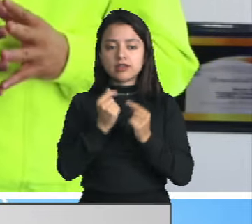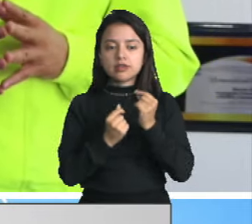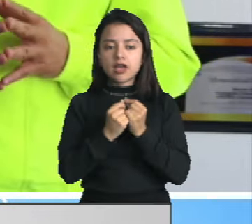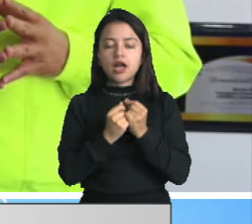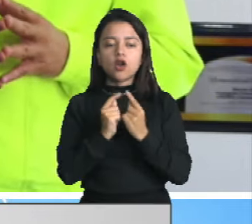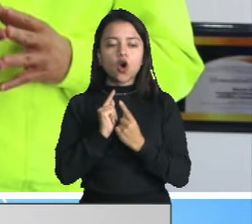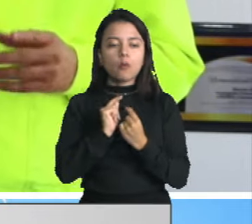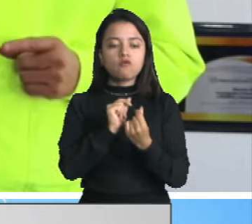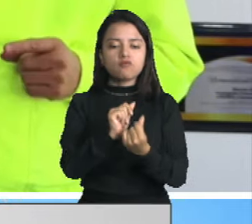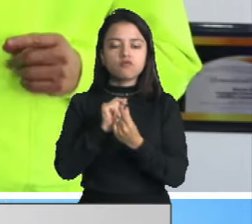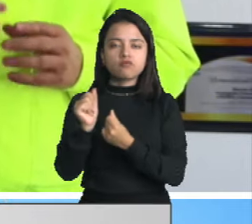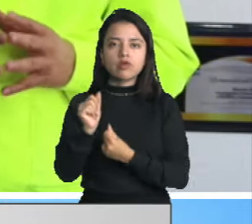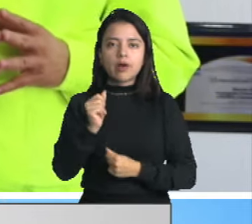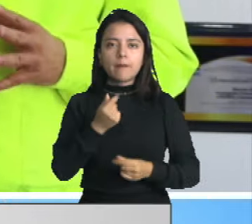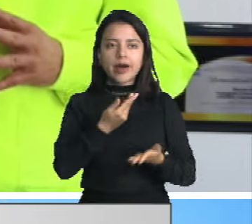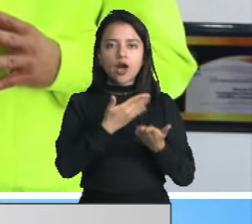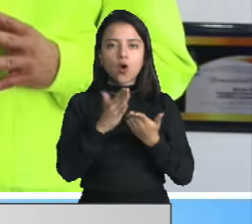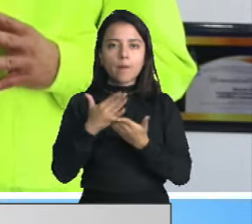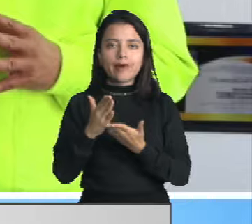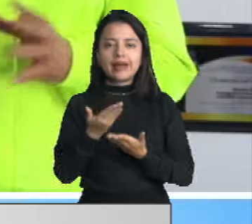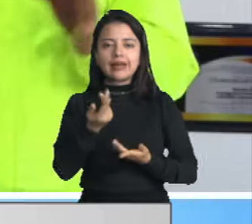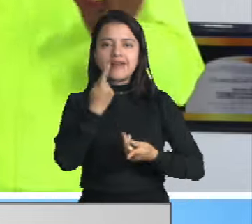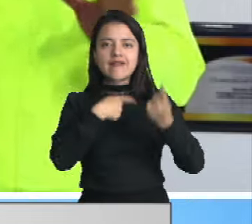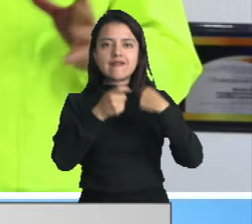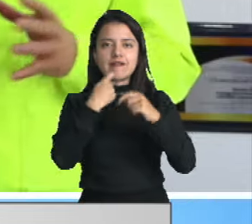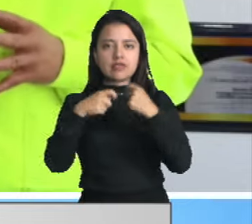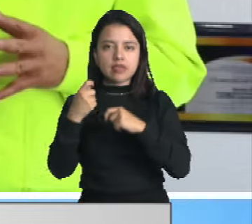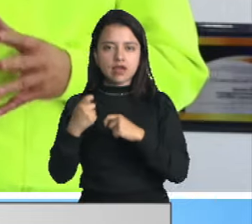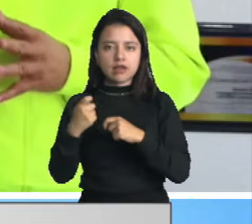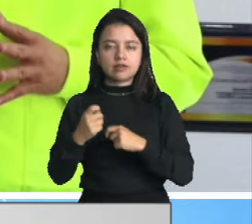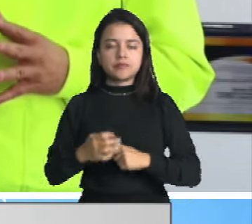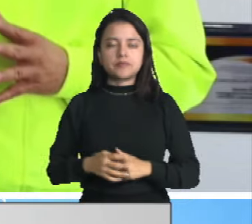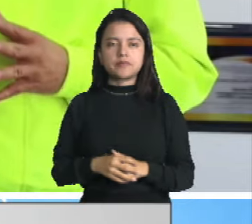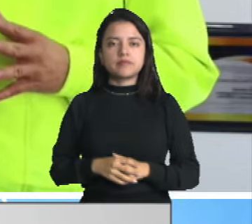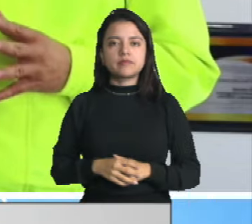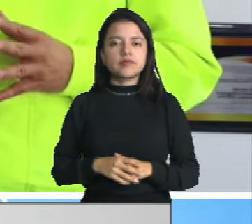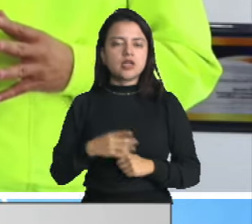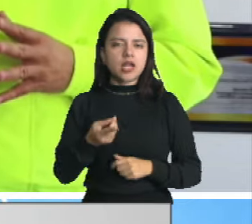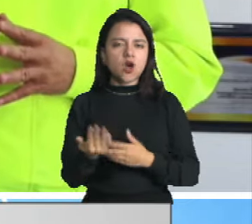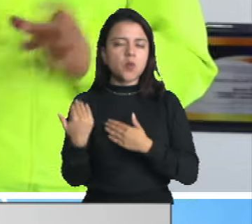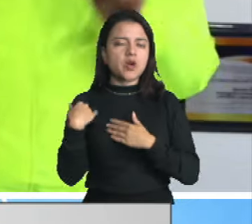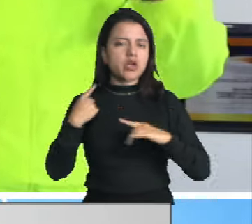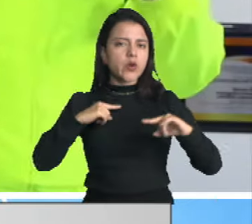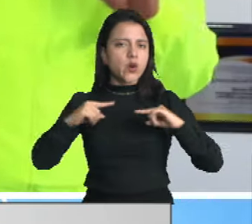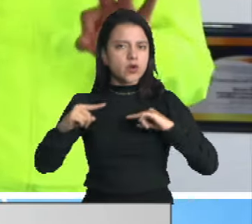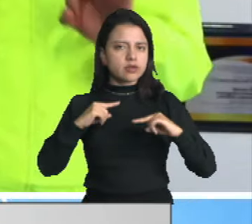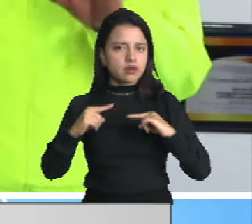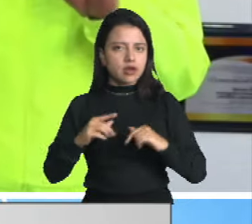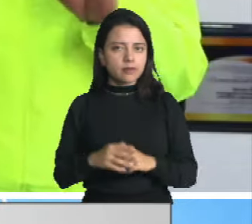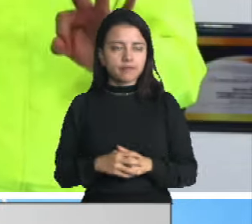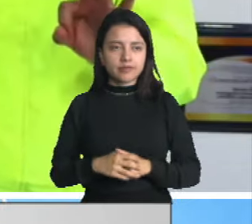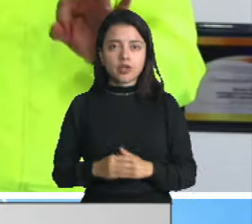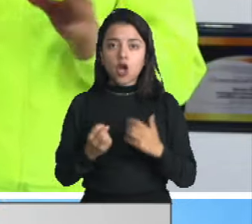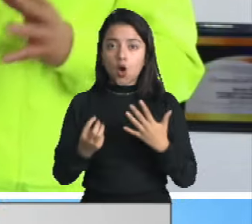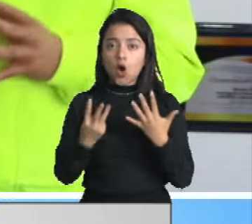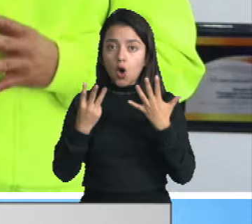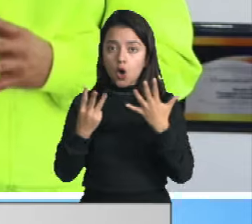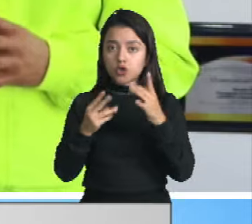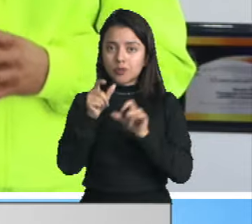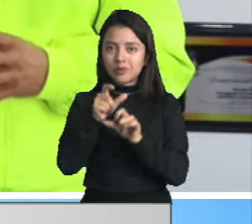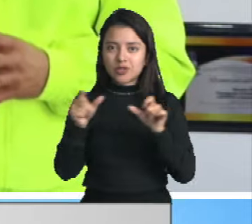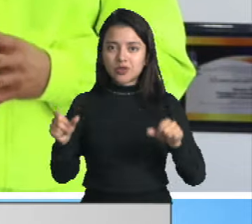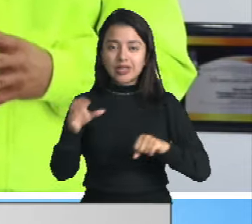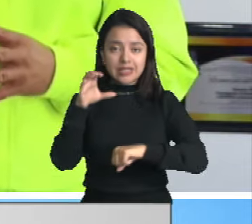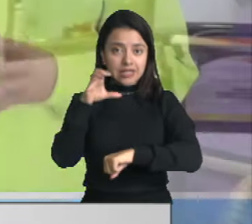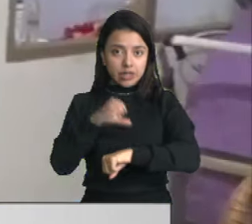sustancias estupefacientes y coordinar la distribución en estos departamentos. Fueron 8 personas capturadas, las cuales